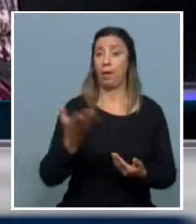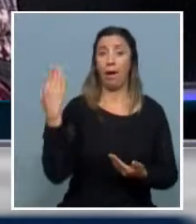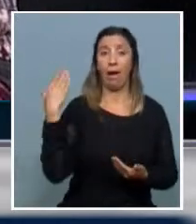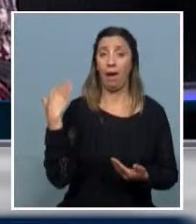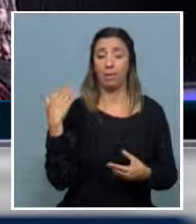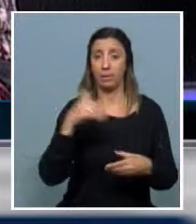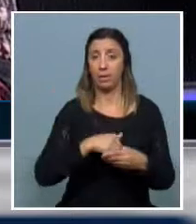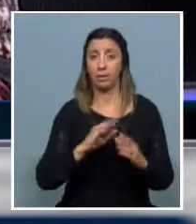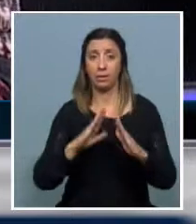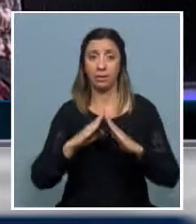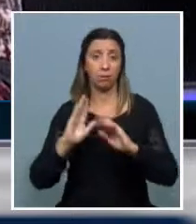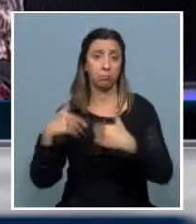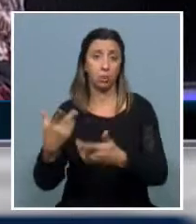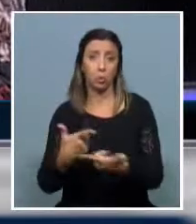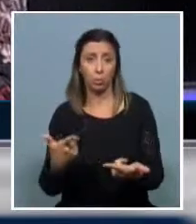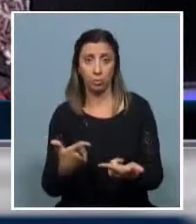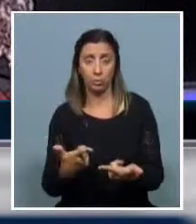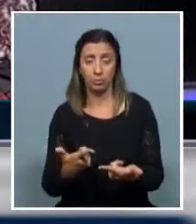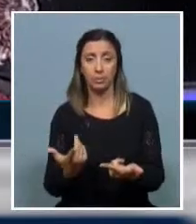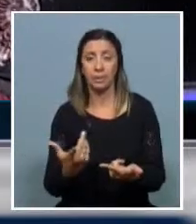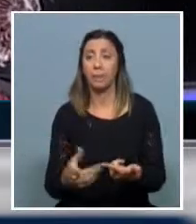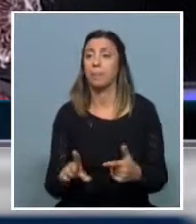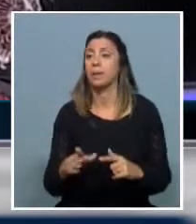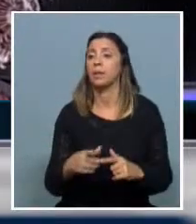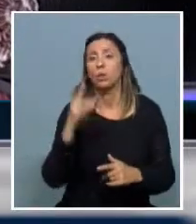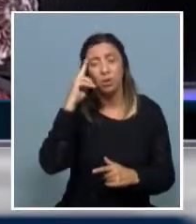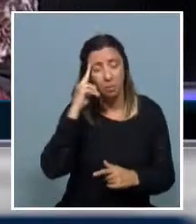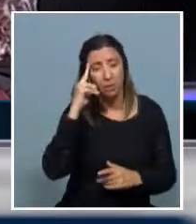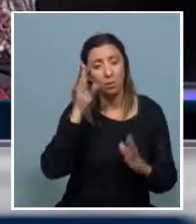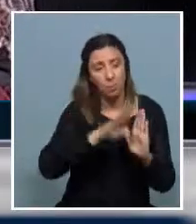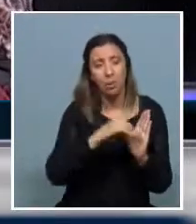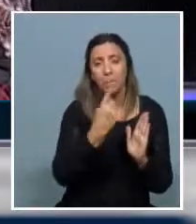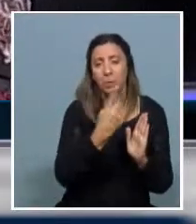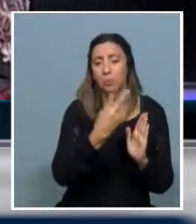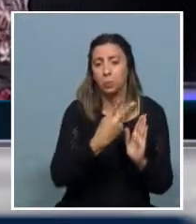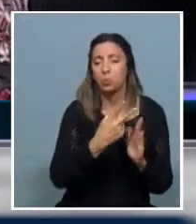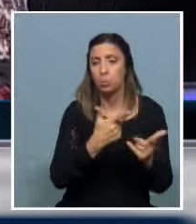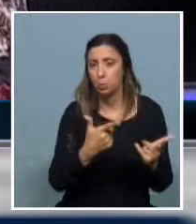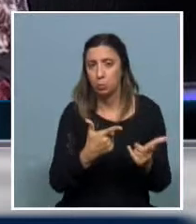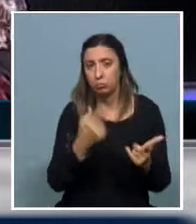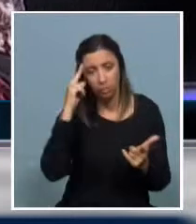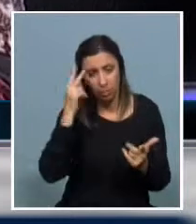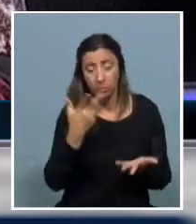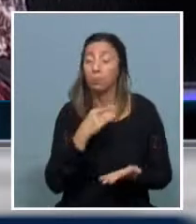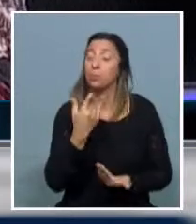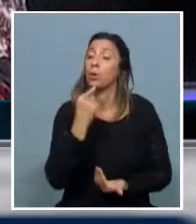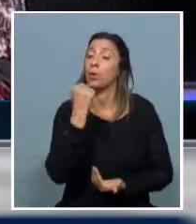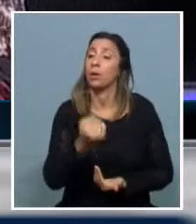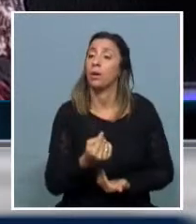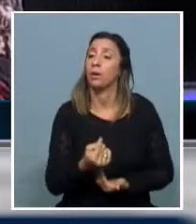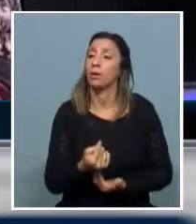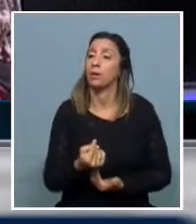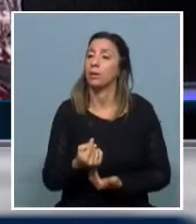de las preadjudicaciones y las prioridades no se han respetado. Lo puedo decir con absoluta certeza que se